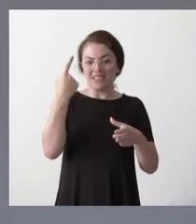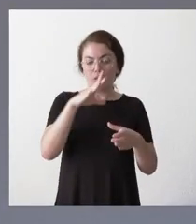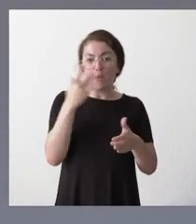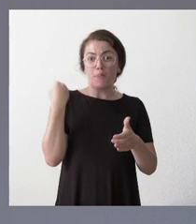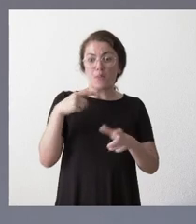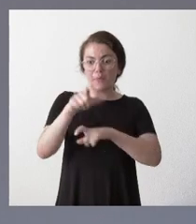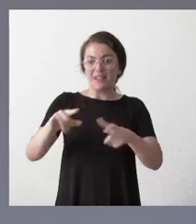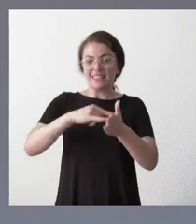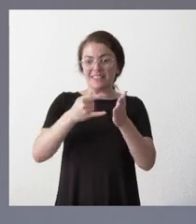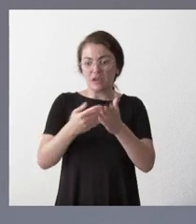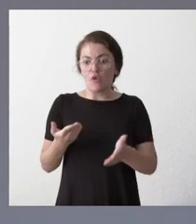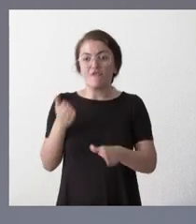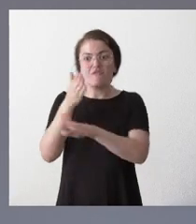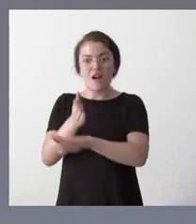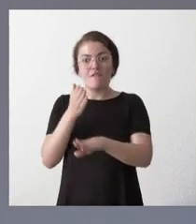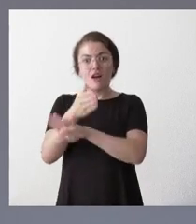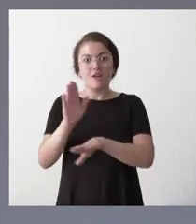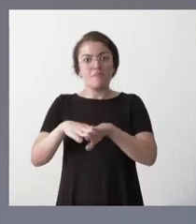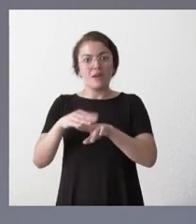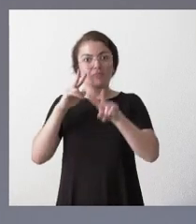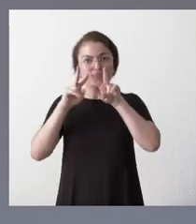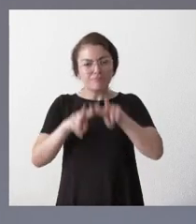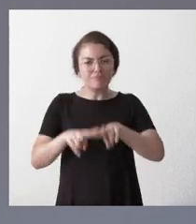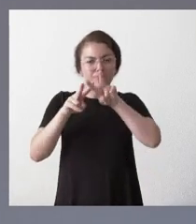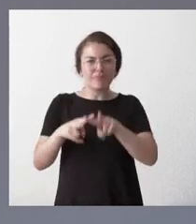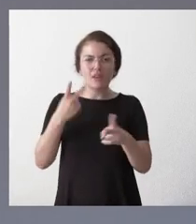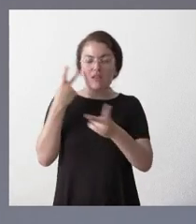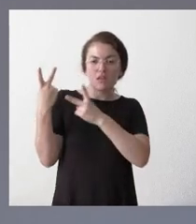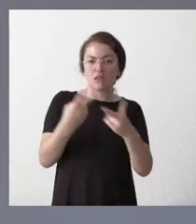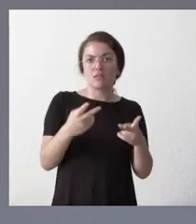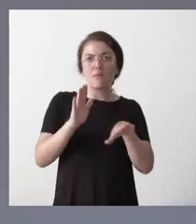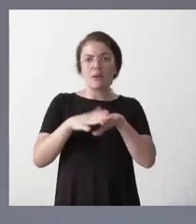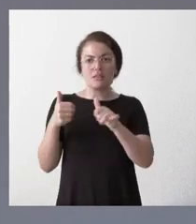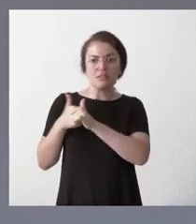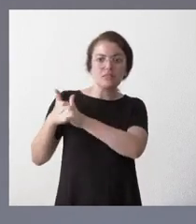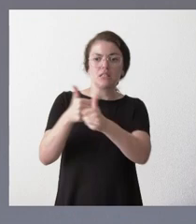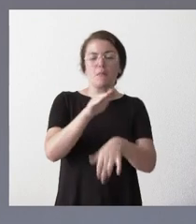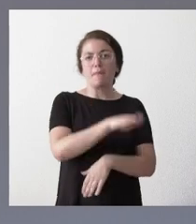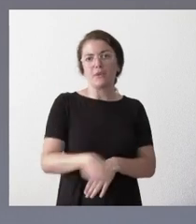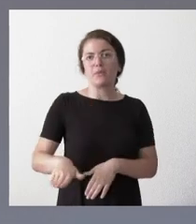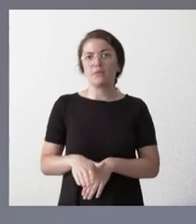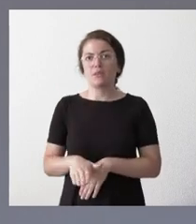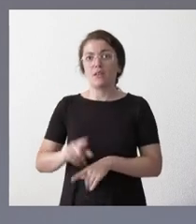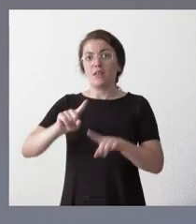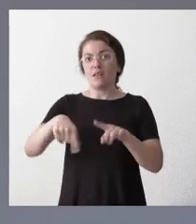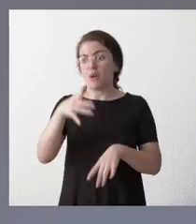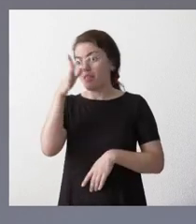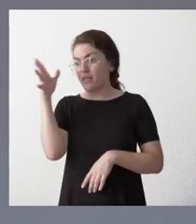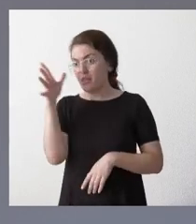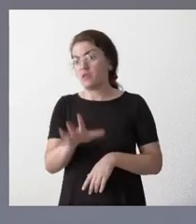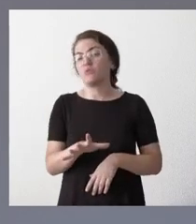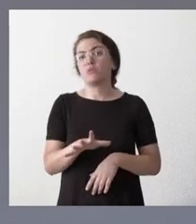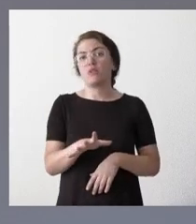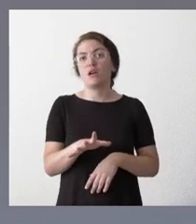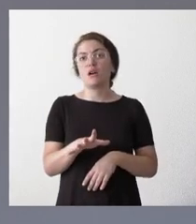técnicos y los propios servicios, el seguimiento que se va haciendo de los menores. A continuación hay denuncias